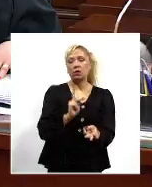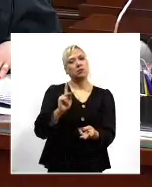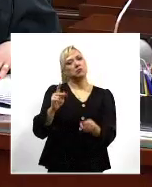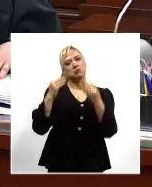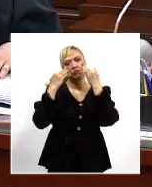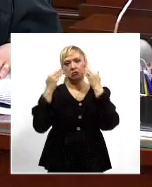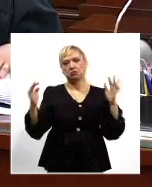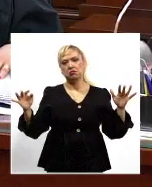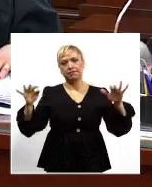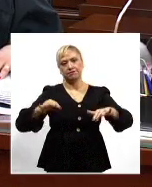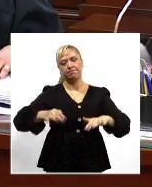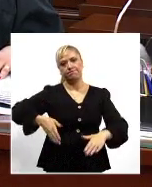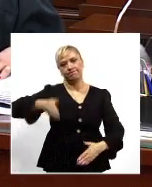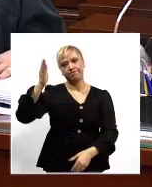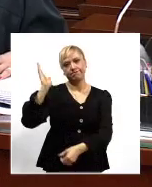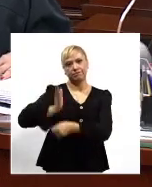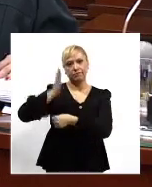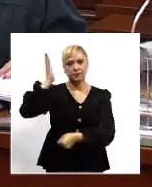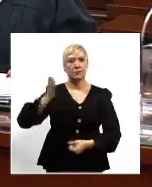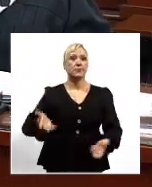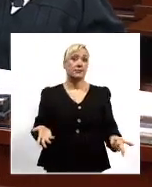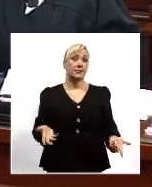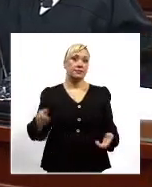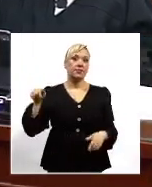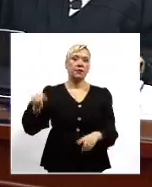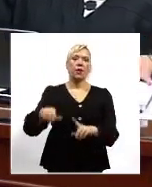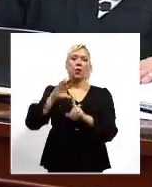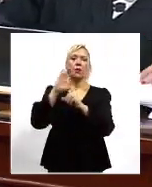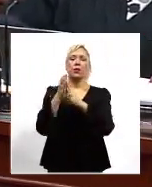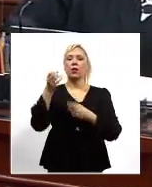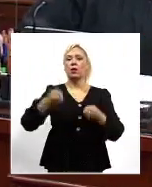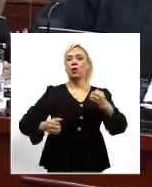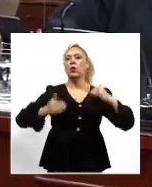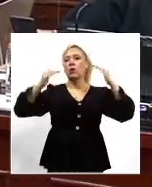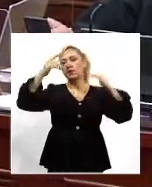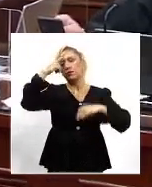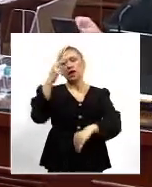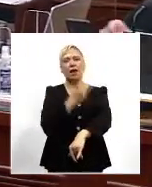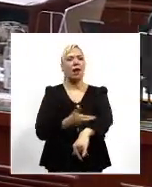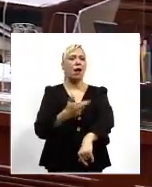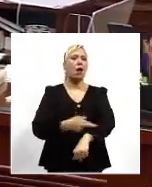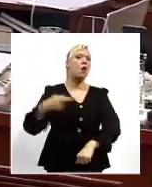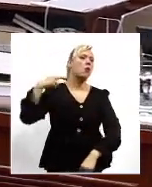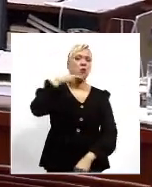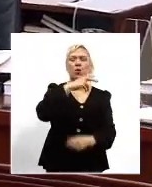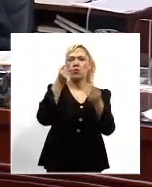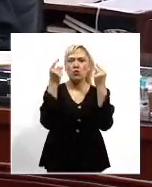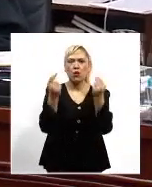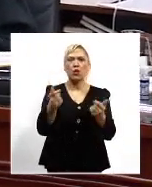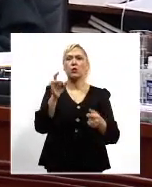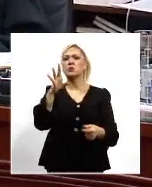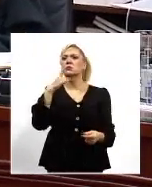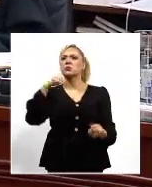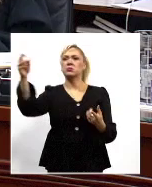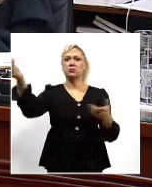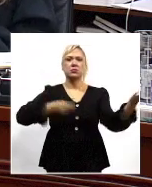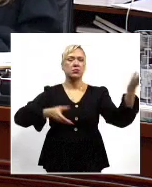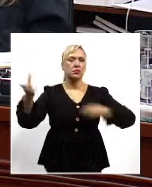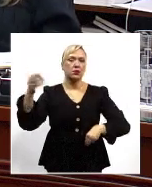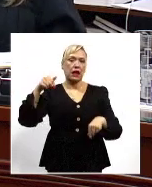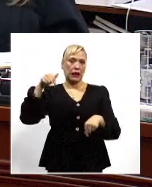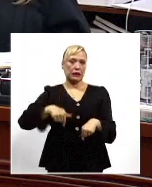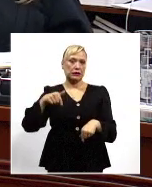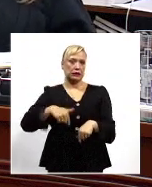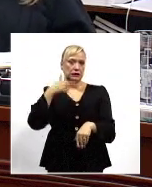comité, el titular de la presidencia de la Corte, adoptará medidas que ayuden a agilizar el trámite y resolución de los asuntos competencia del